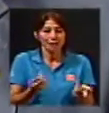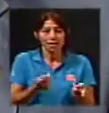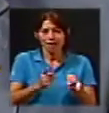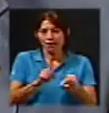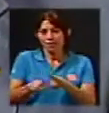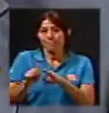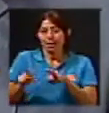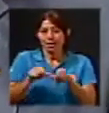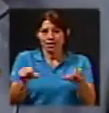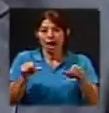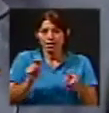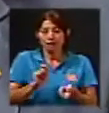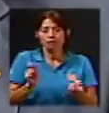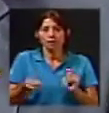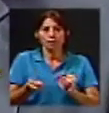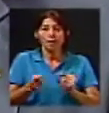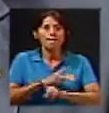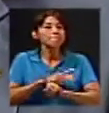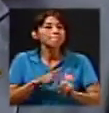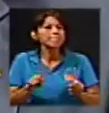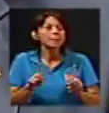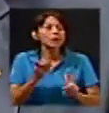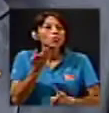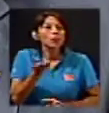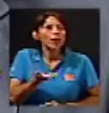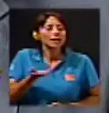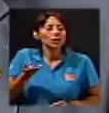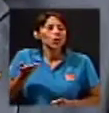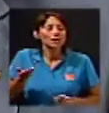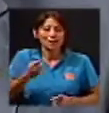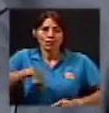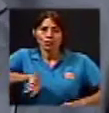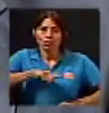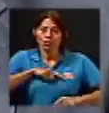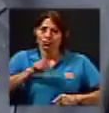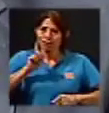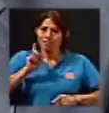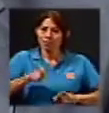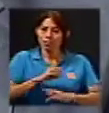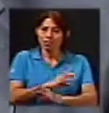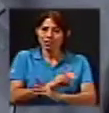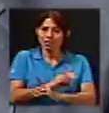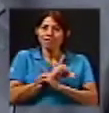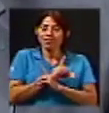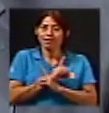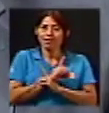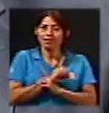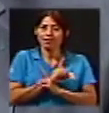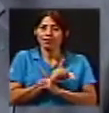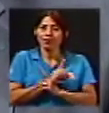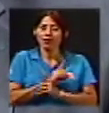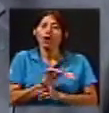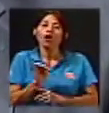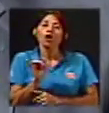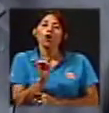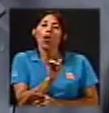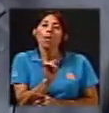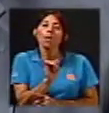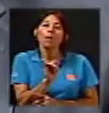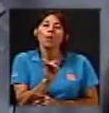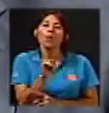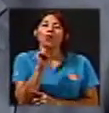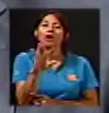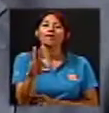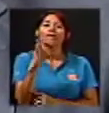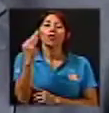en diferentes áreas, pero una de las cosas que sí tenemos que defender como uno de los mecanismos para que esta